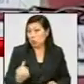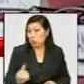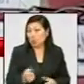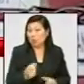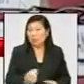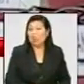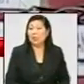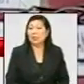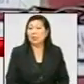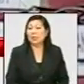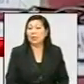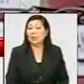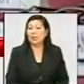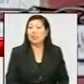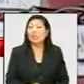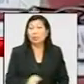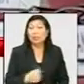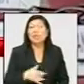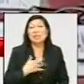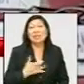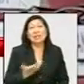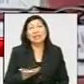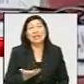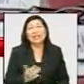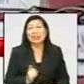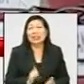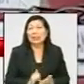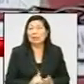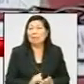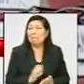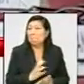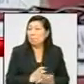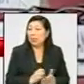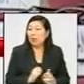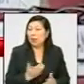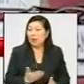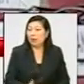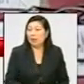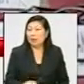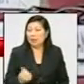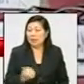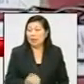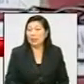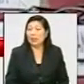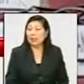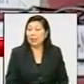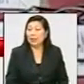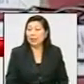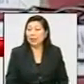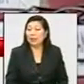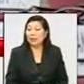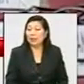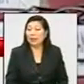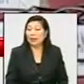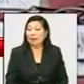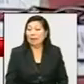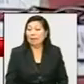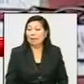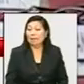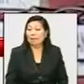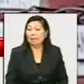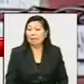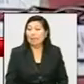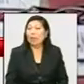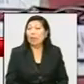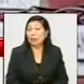pacientes sienten es que lo que menos hay es inmediatez. Porque con